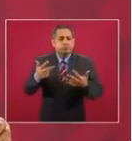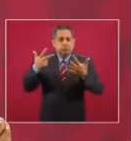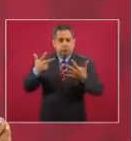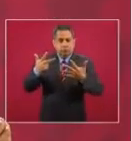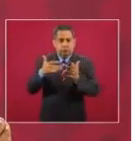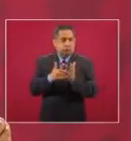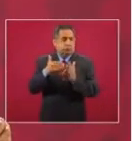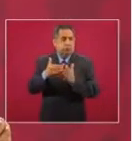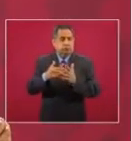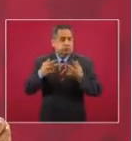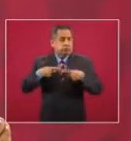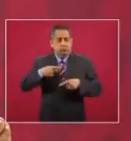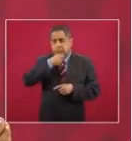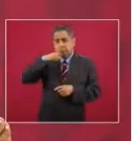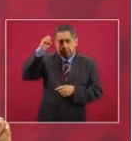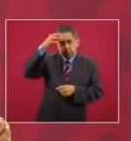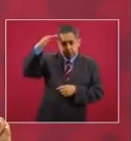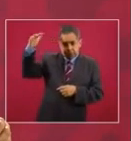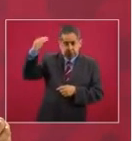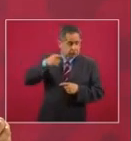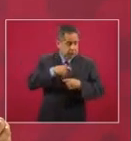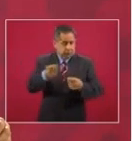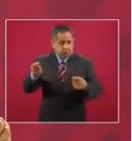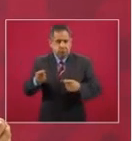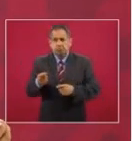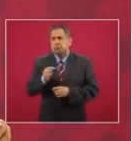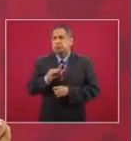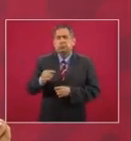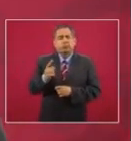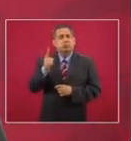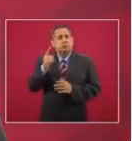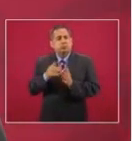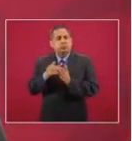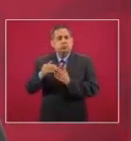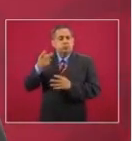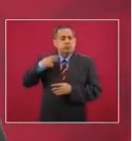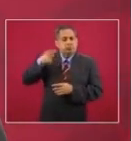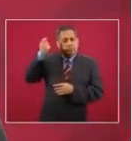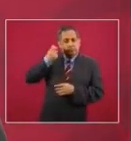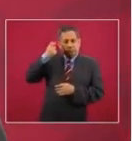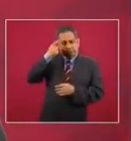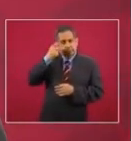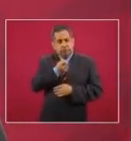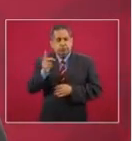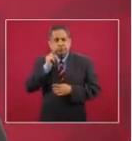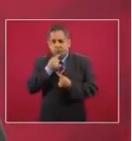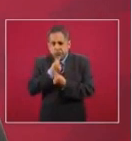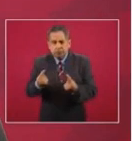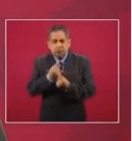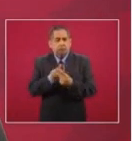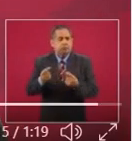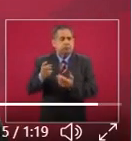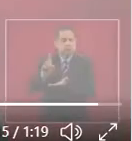millones de adultos mayores y cerca de un millón de pensiones a niñas y a niños